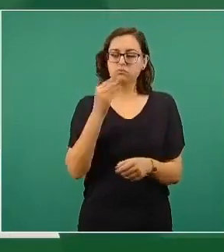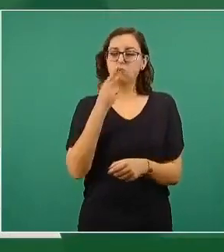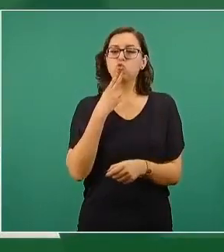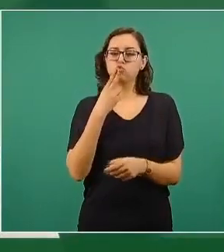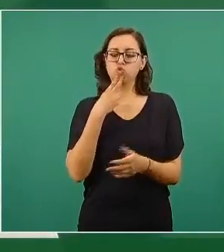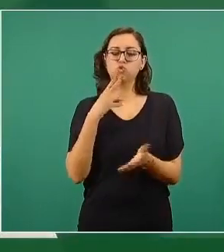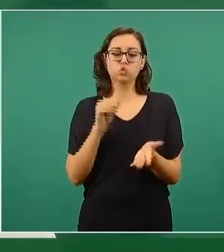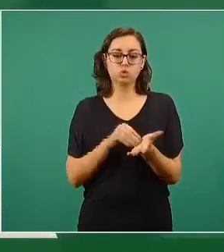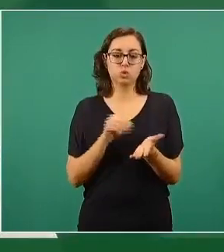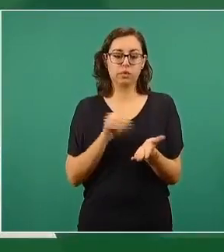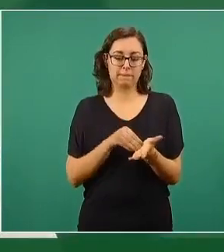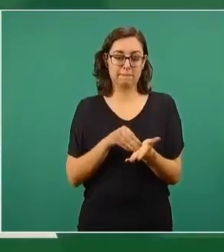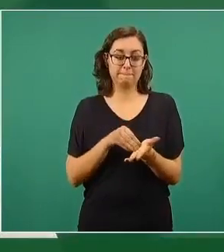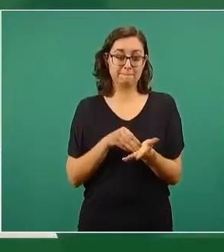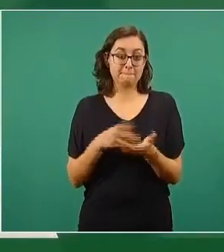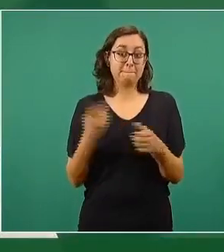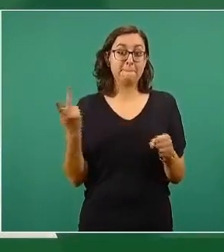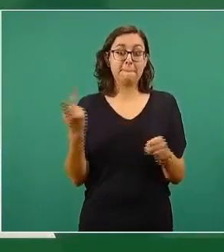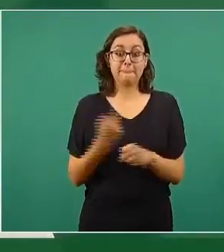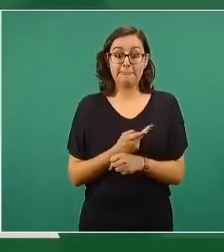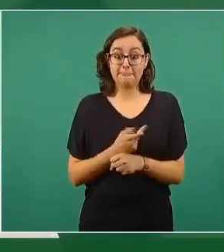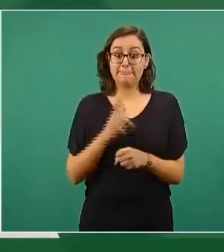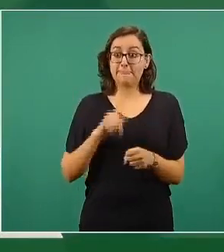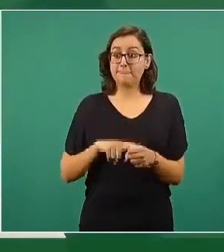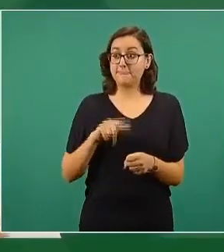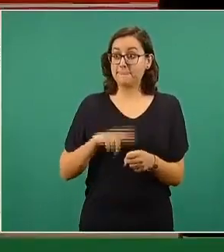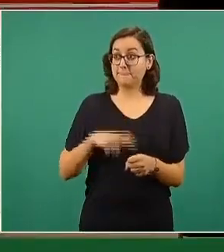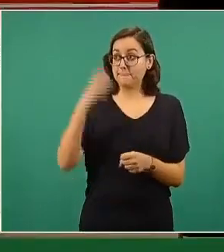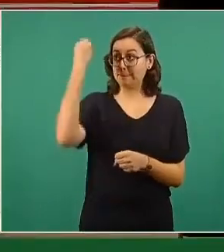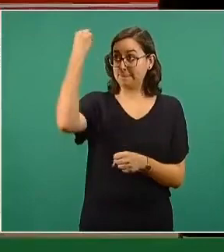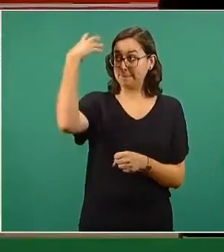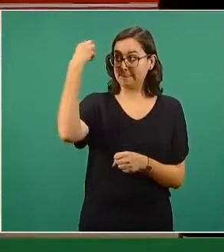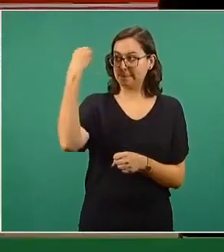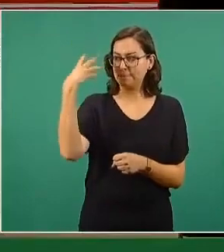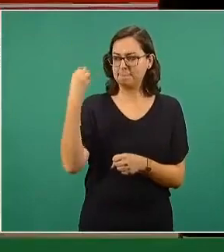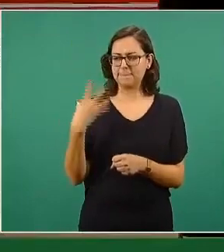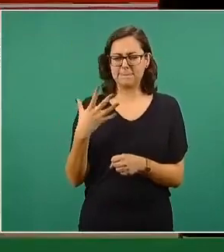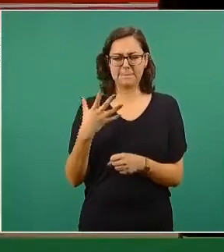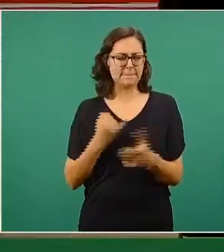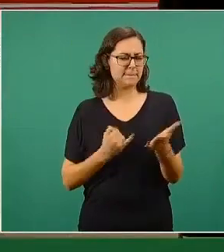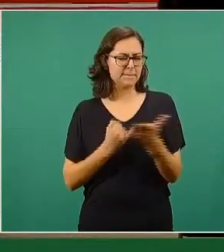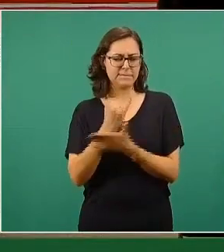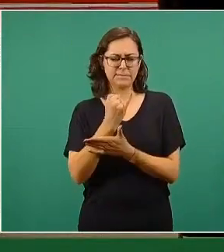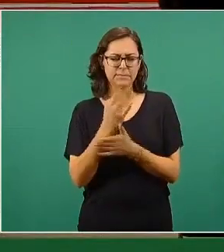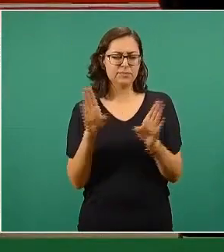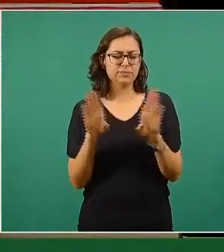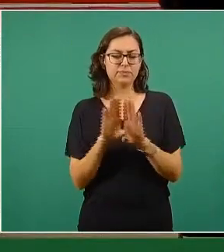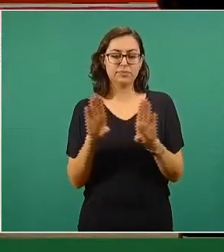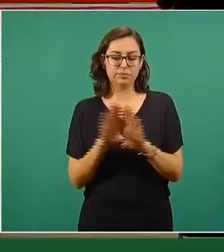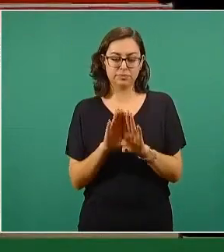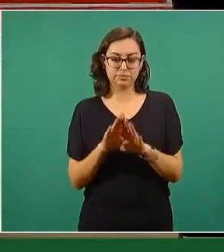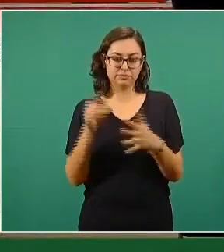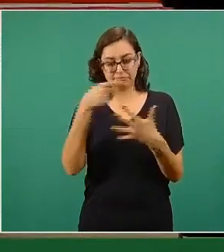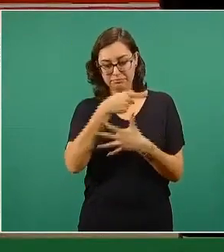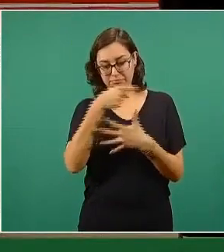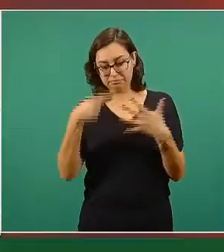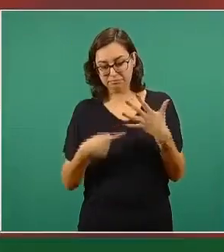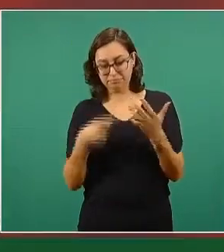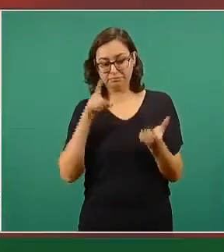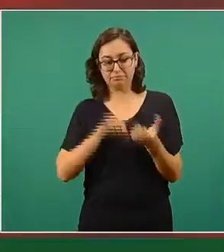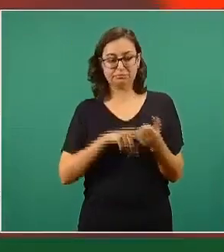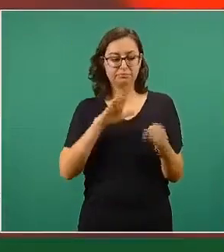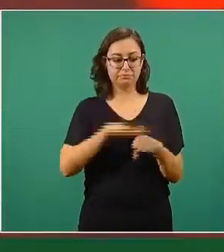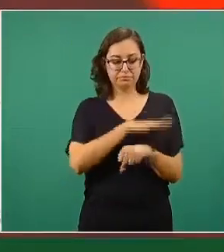que los propios indicadores del semáforo representan también esta reducción de la epidemia y al igual que la